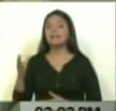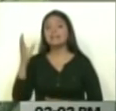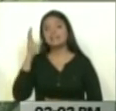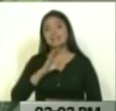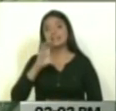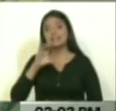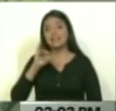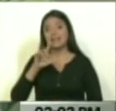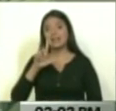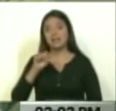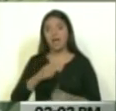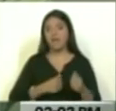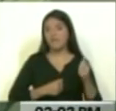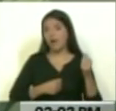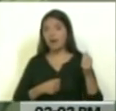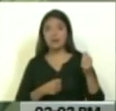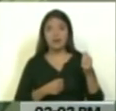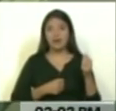Cilia baila